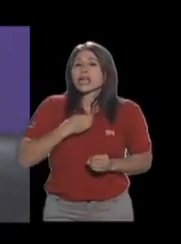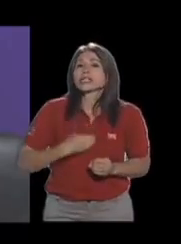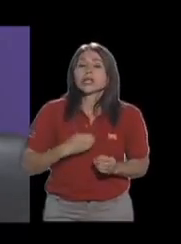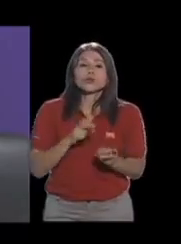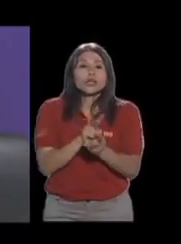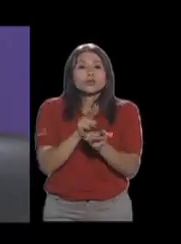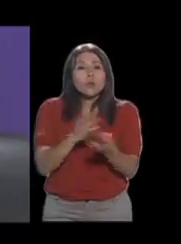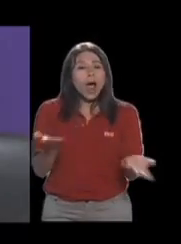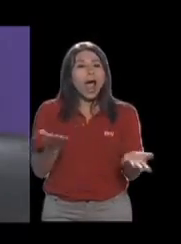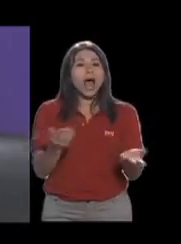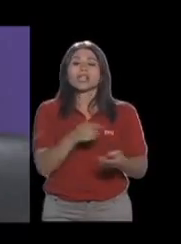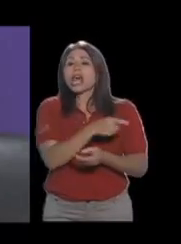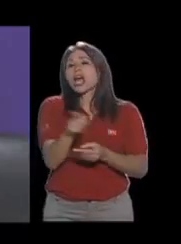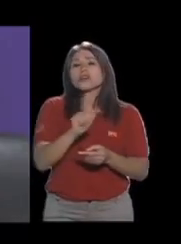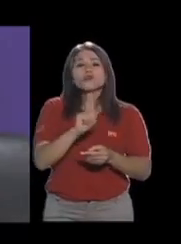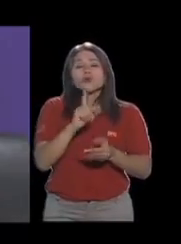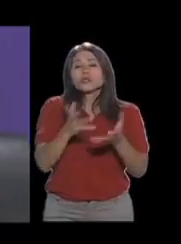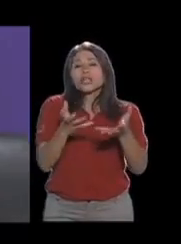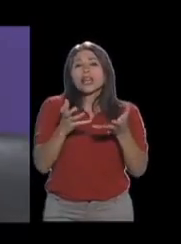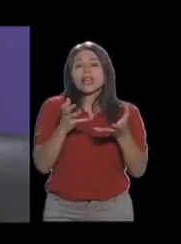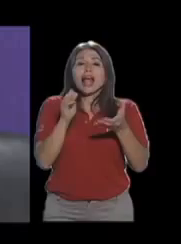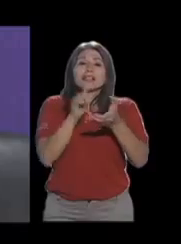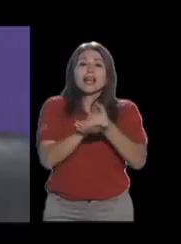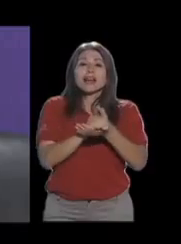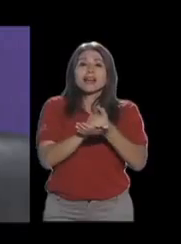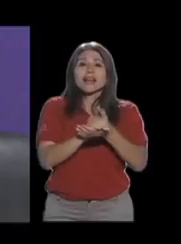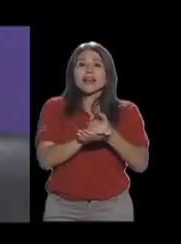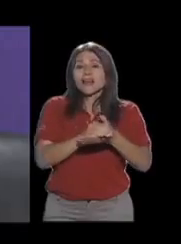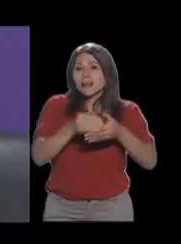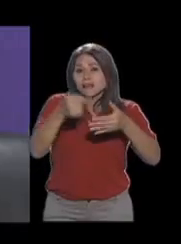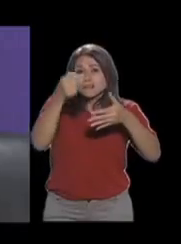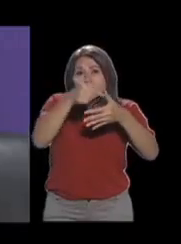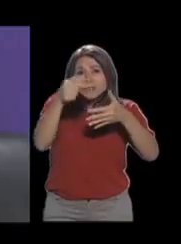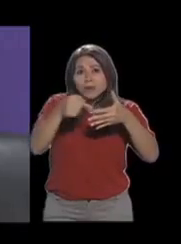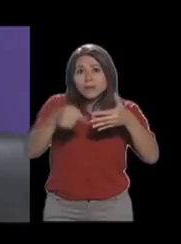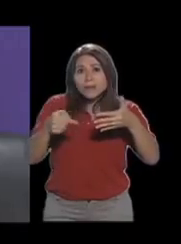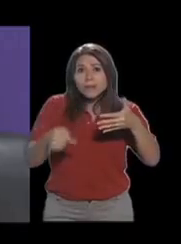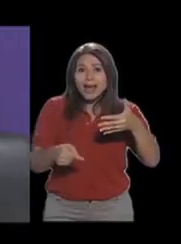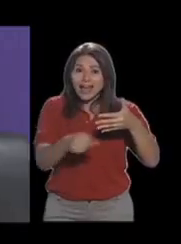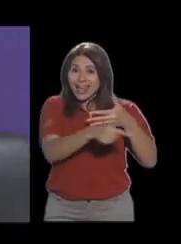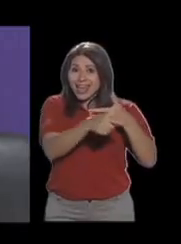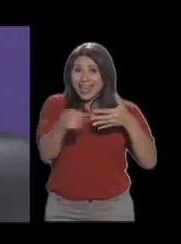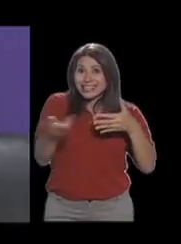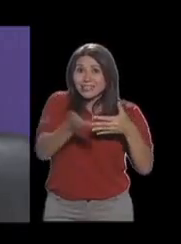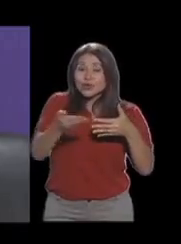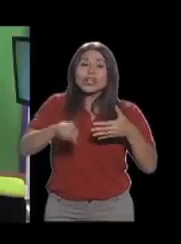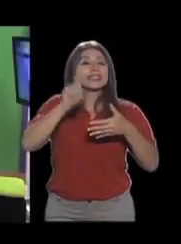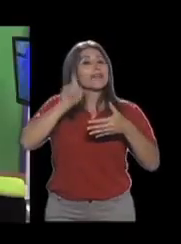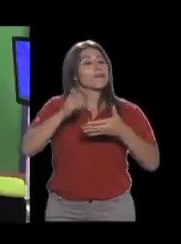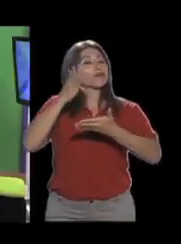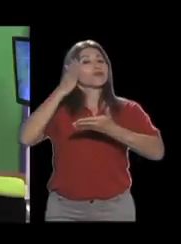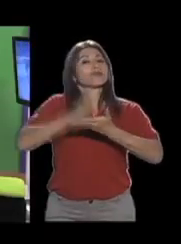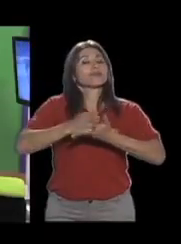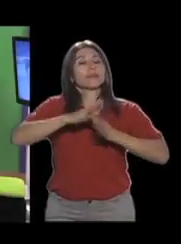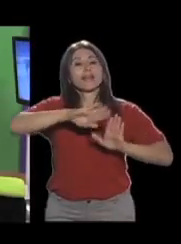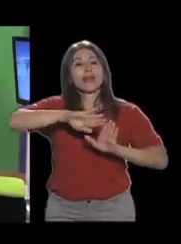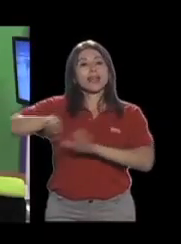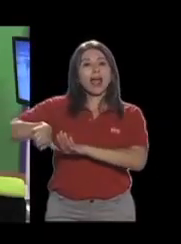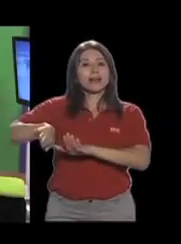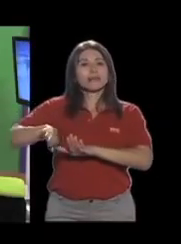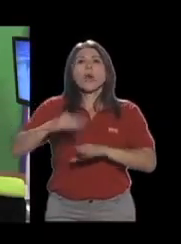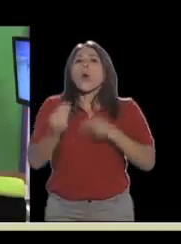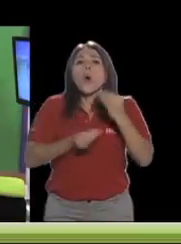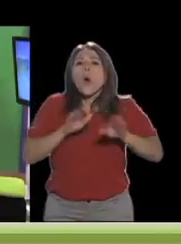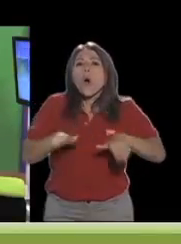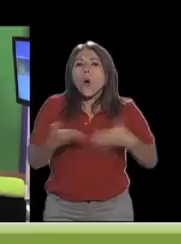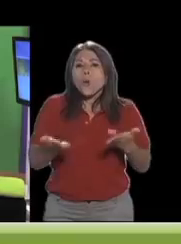no se quieren casar, ¿verdad? Entonces todo este concepto lo tenemos que erradicar. ¿Y esto cómo se hace? Con información, con programas